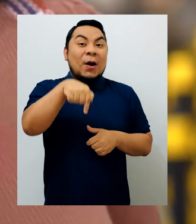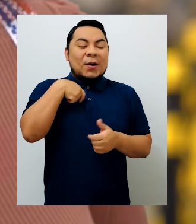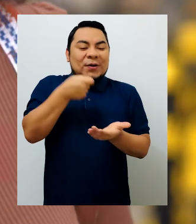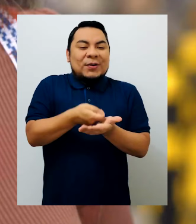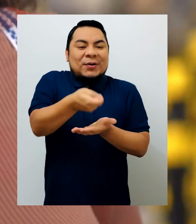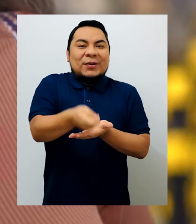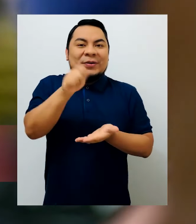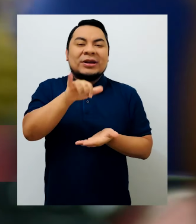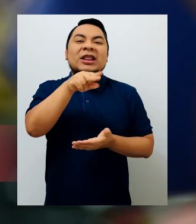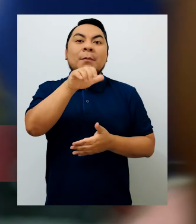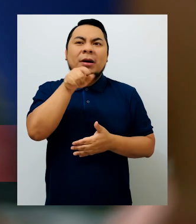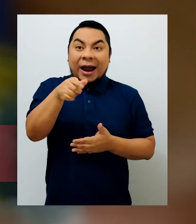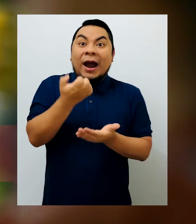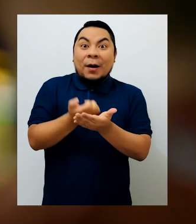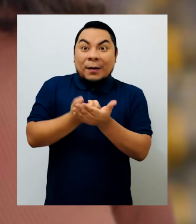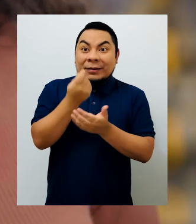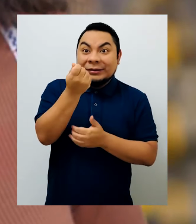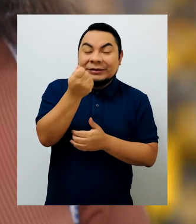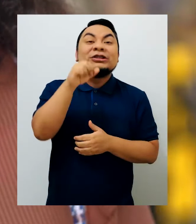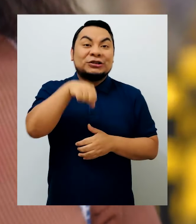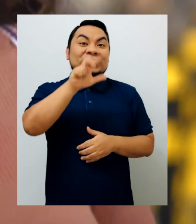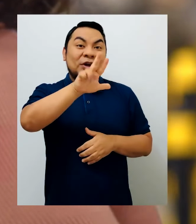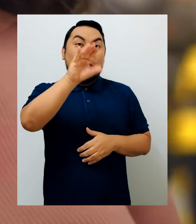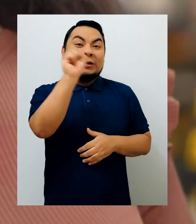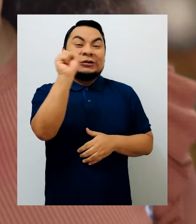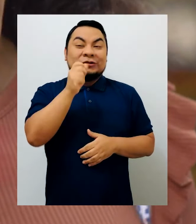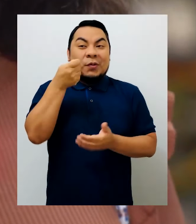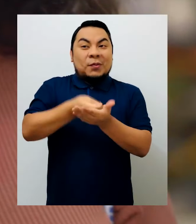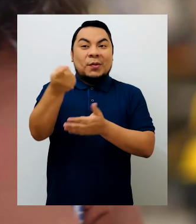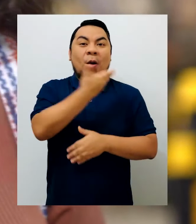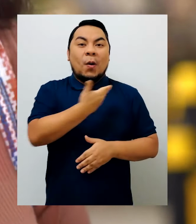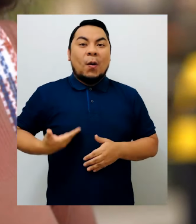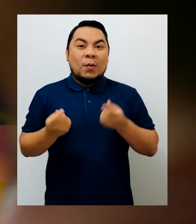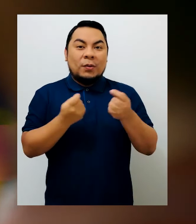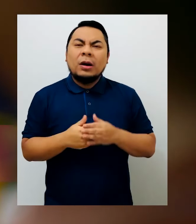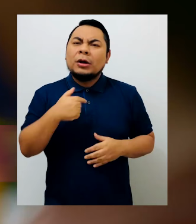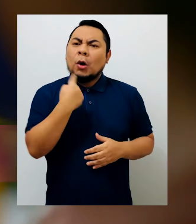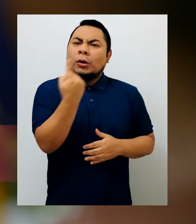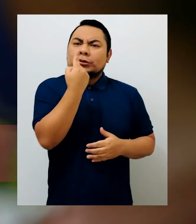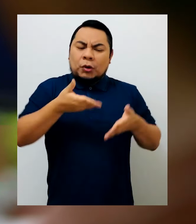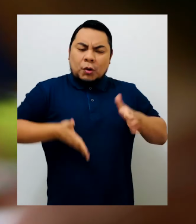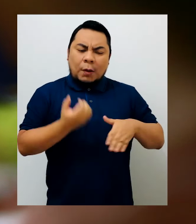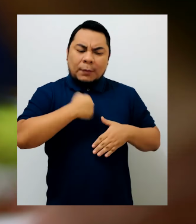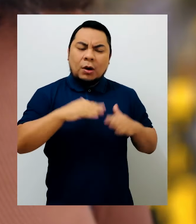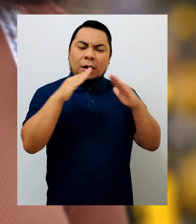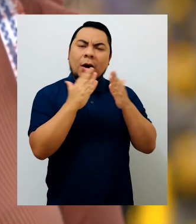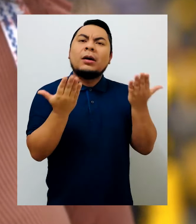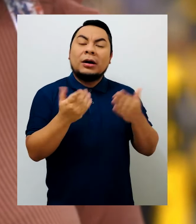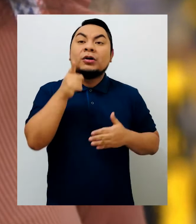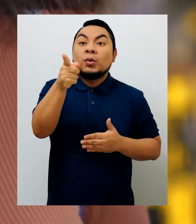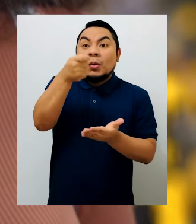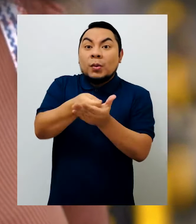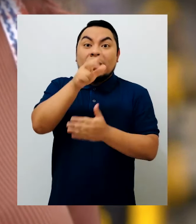hoy recibí mi Yanapay. ¿El apoyo económico? Son 350 soles que nos brinda el gobierno. ¿Y si vivo solo con mis hijos menores?